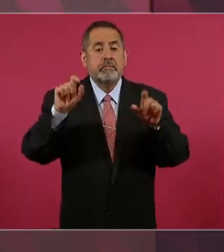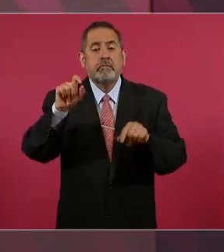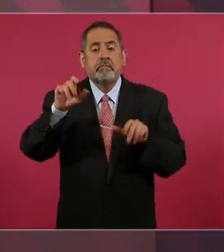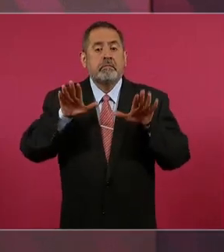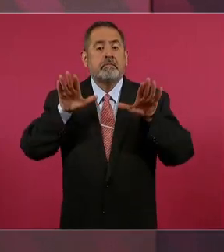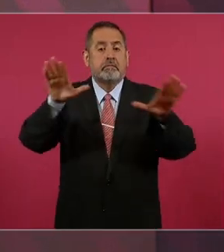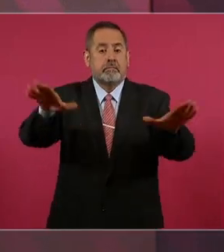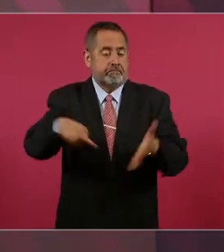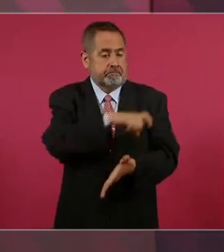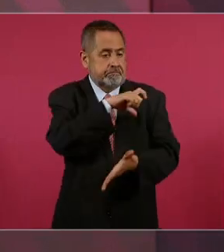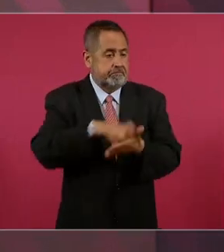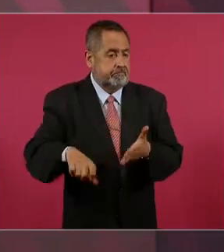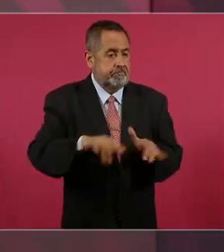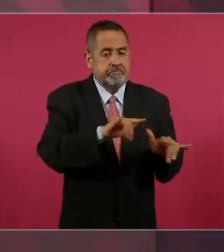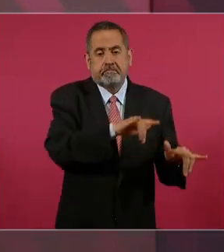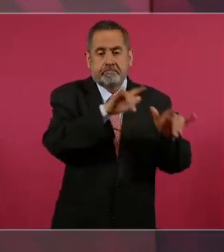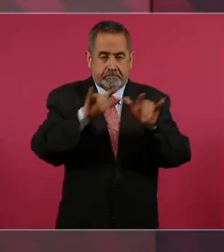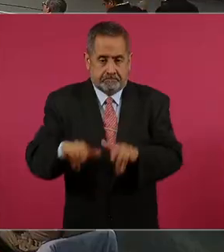terminemos